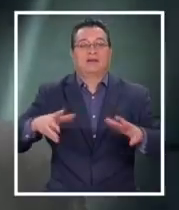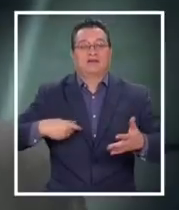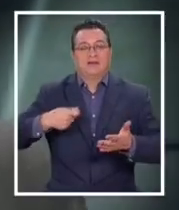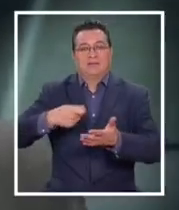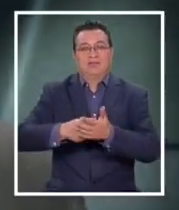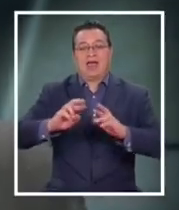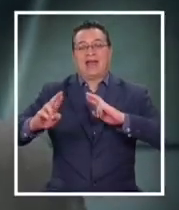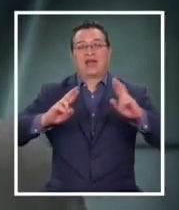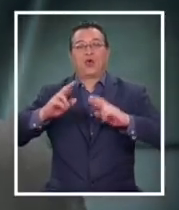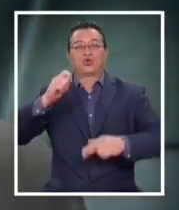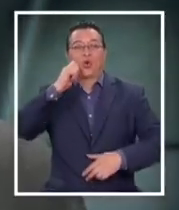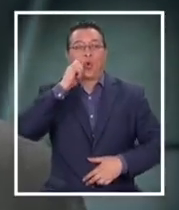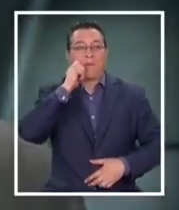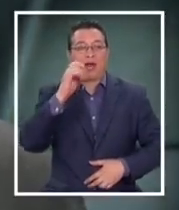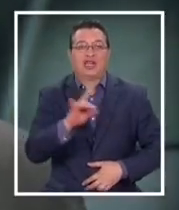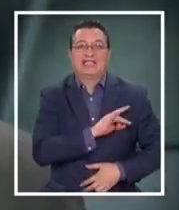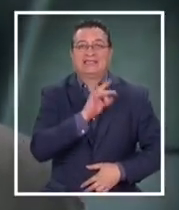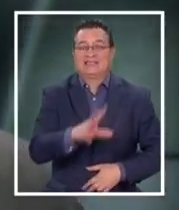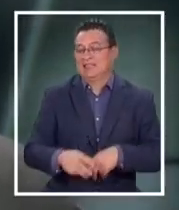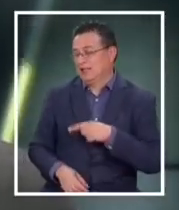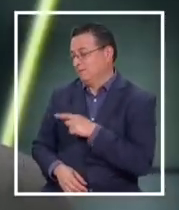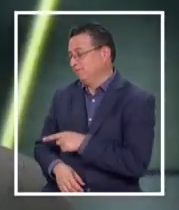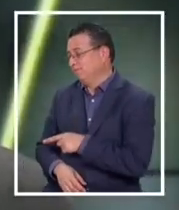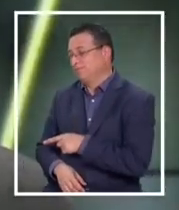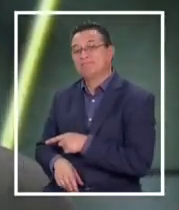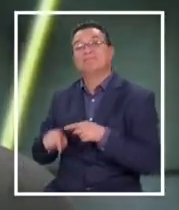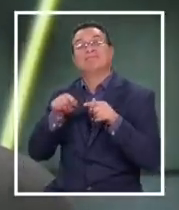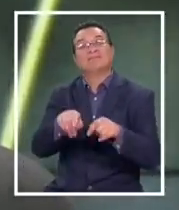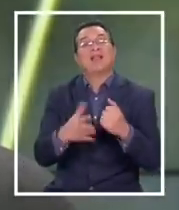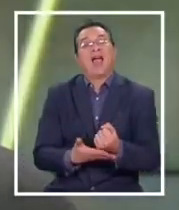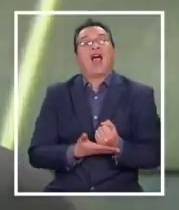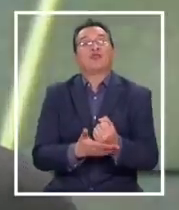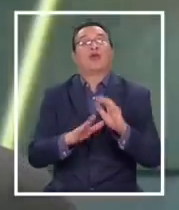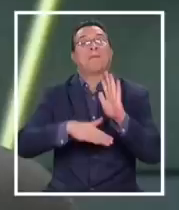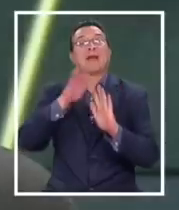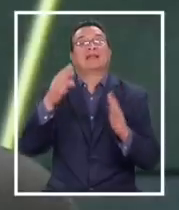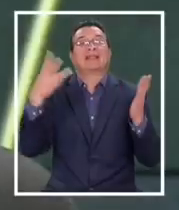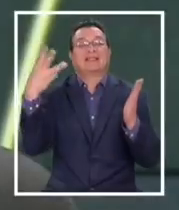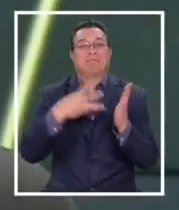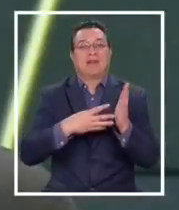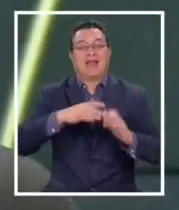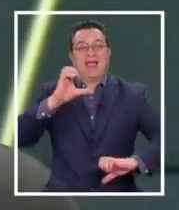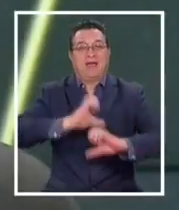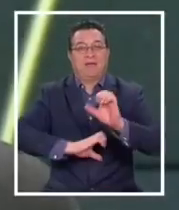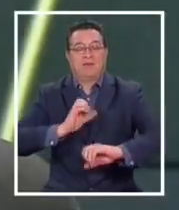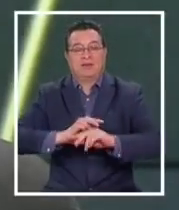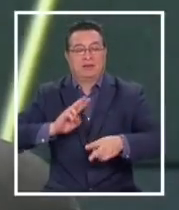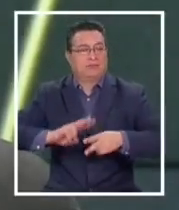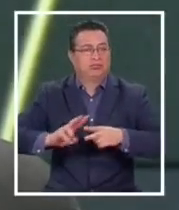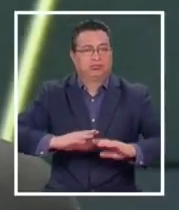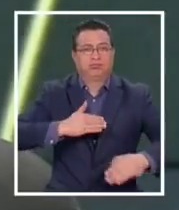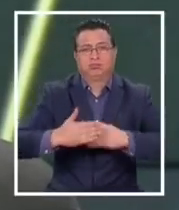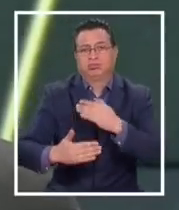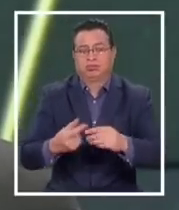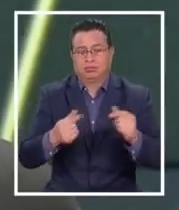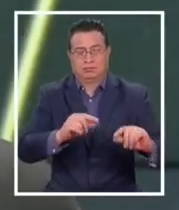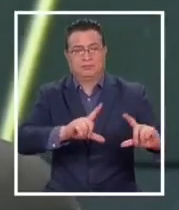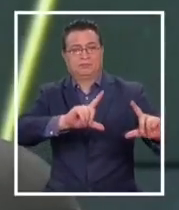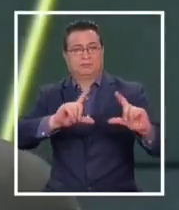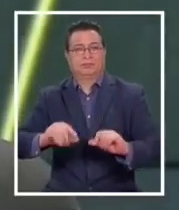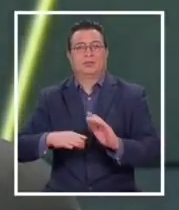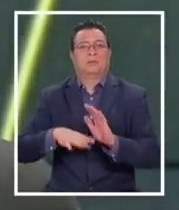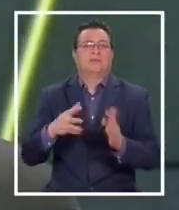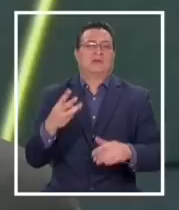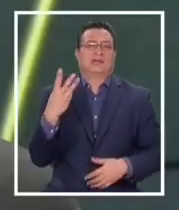plataforma de recursos humanos en Chile, con la cual han ayudado a más de 3.000 empresas a digitalizar sus procesos y reducir sus costos en más